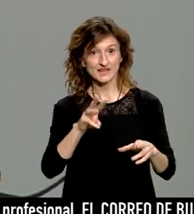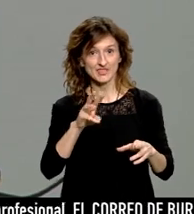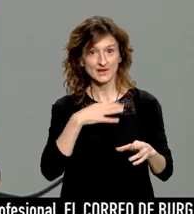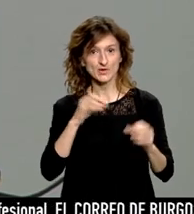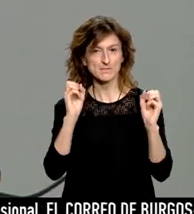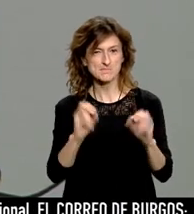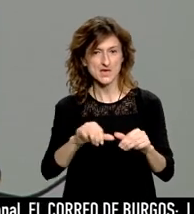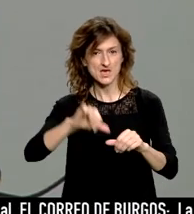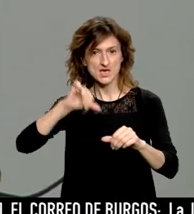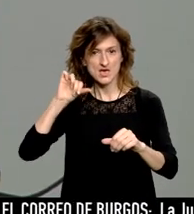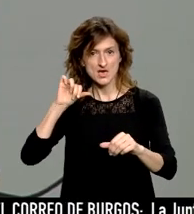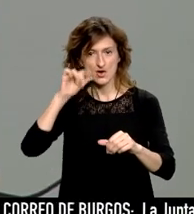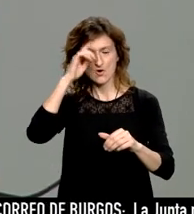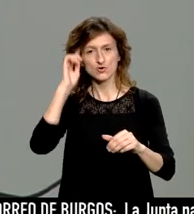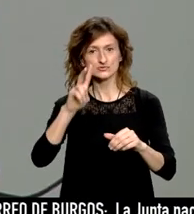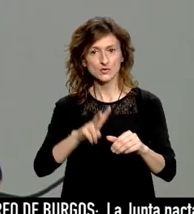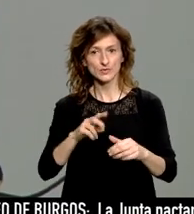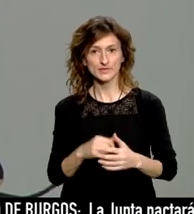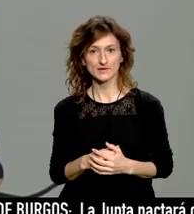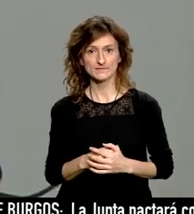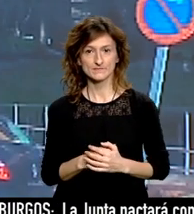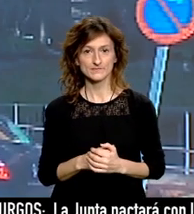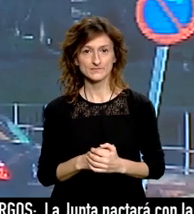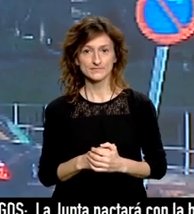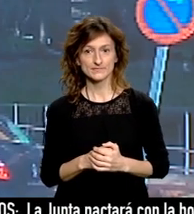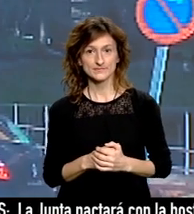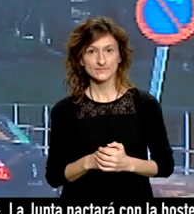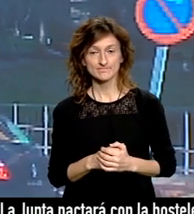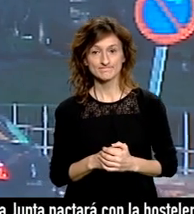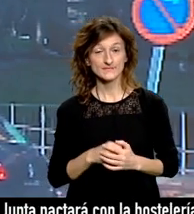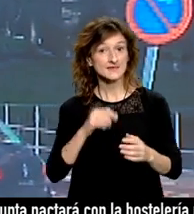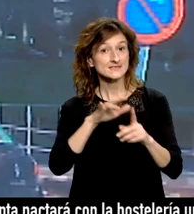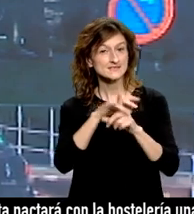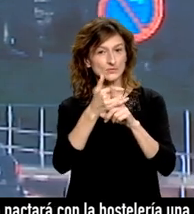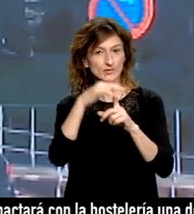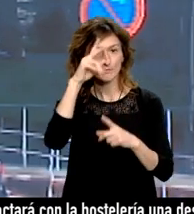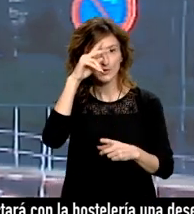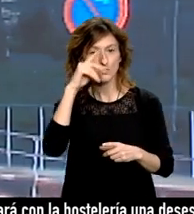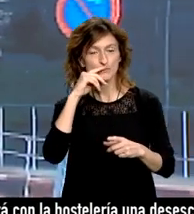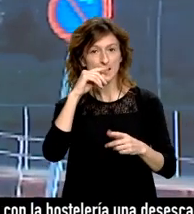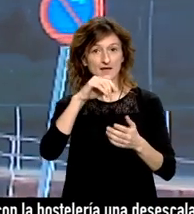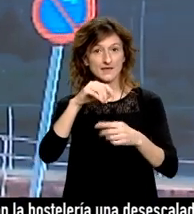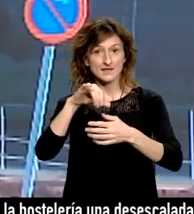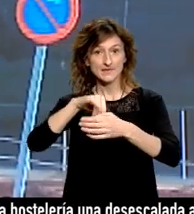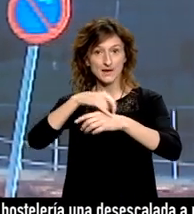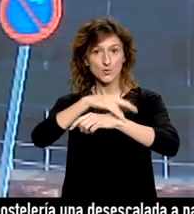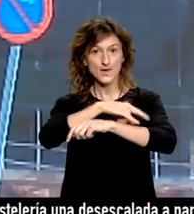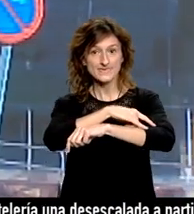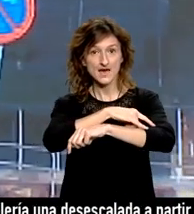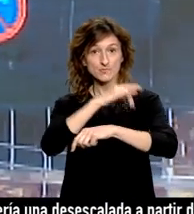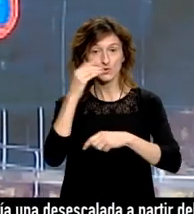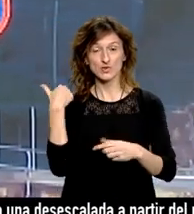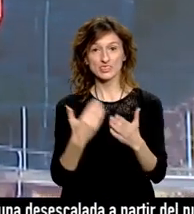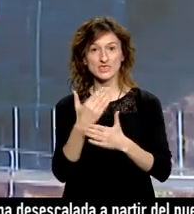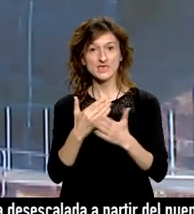puede ser bastante peor que la segunda. La situación preocupa en la localidad segoviana de Cuéllar, donde en los